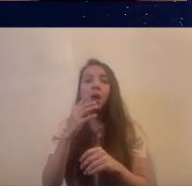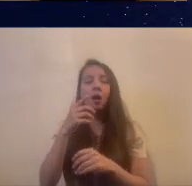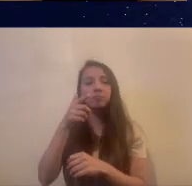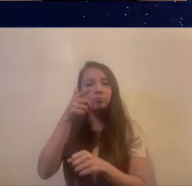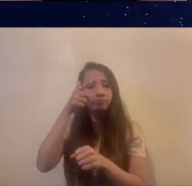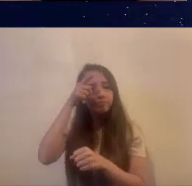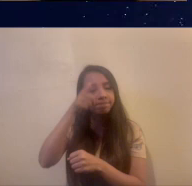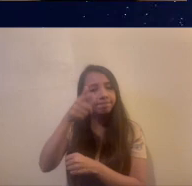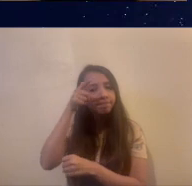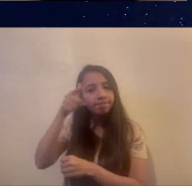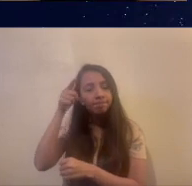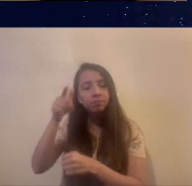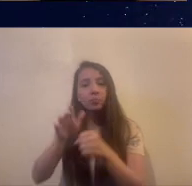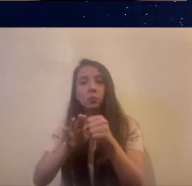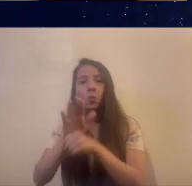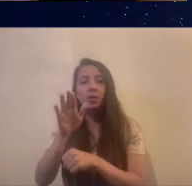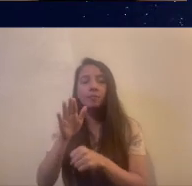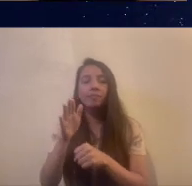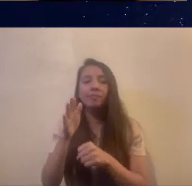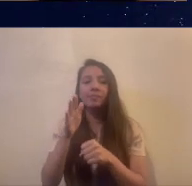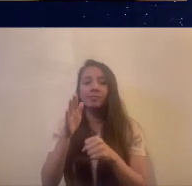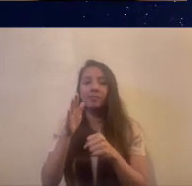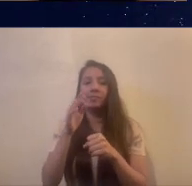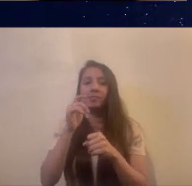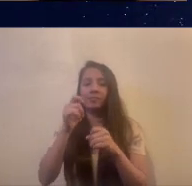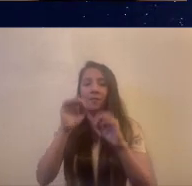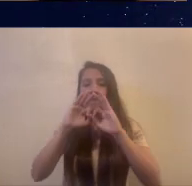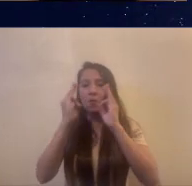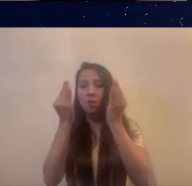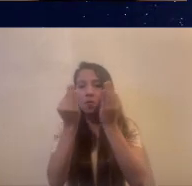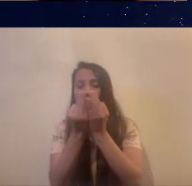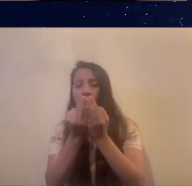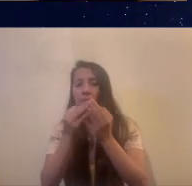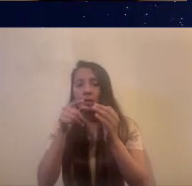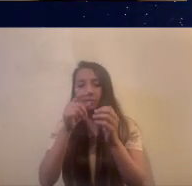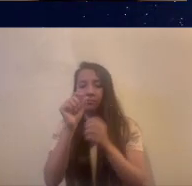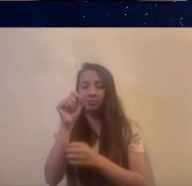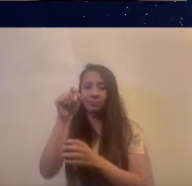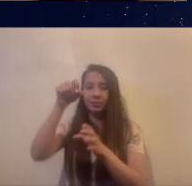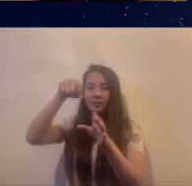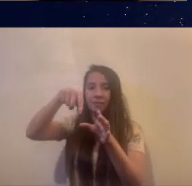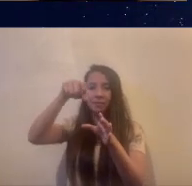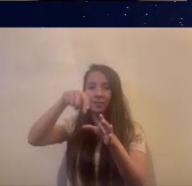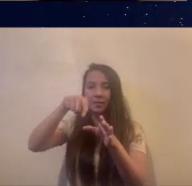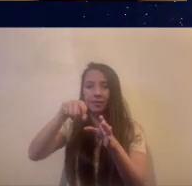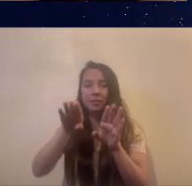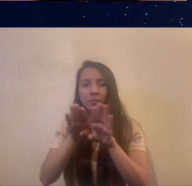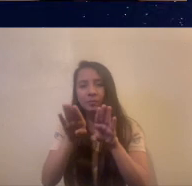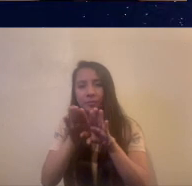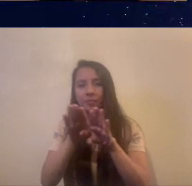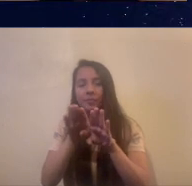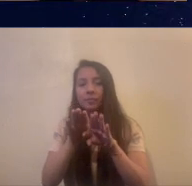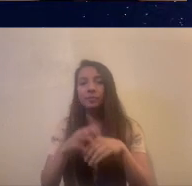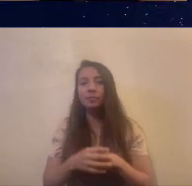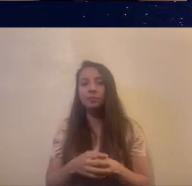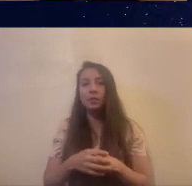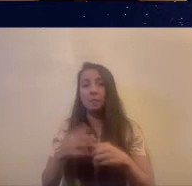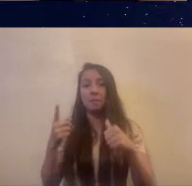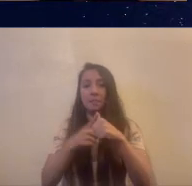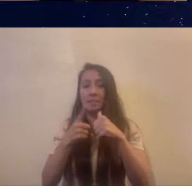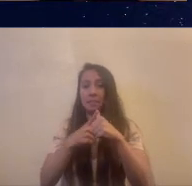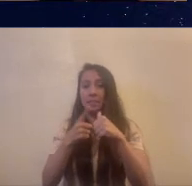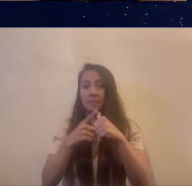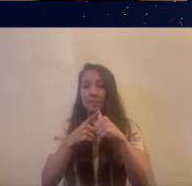principales resultados que hemos obtenido en cuanto a lo que es estructura y composición elemental de estas semillas. En la